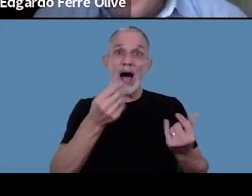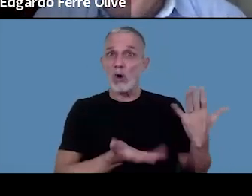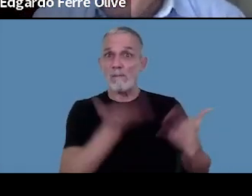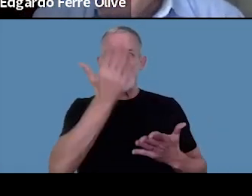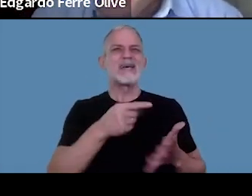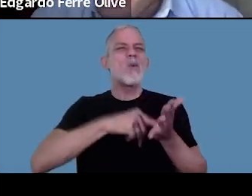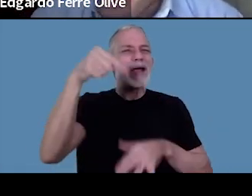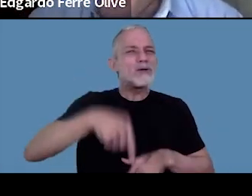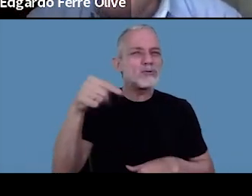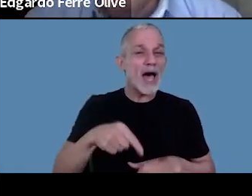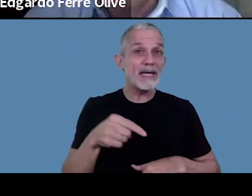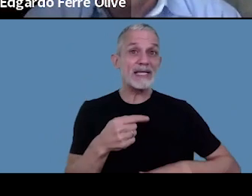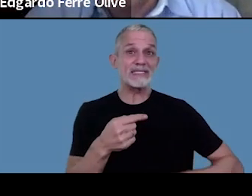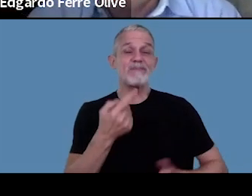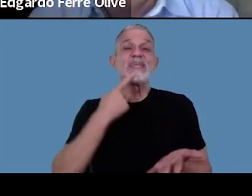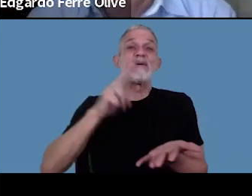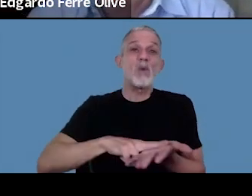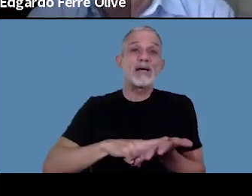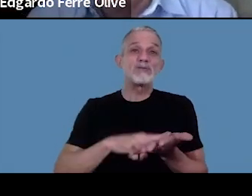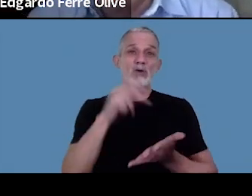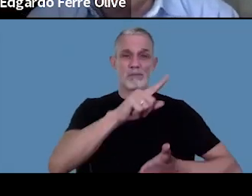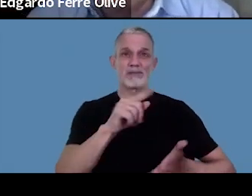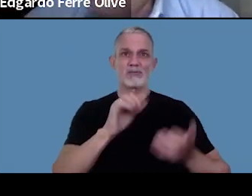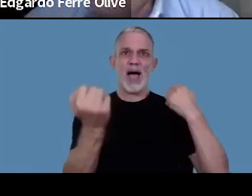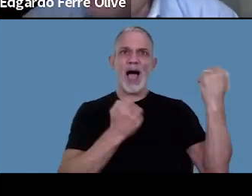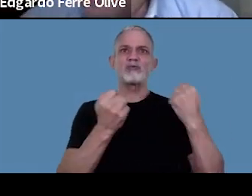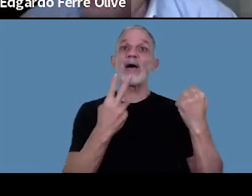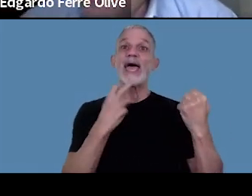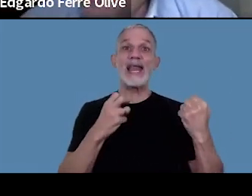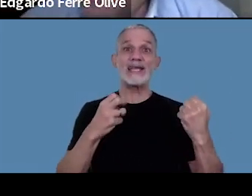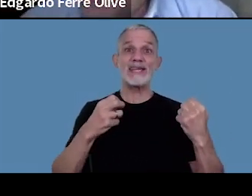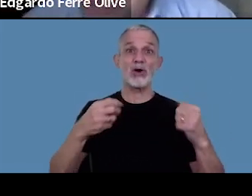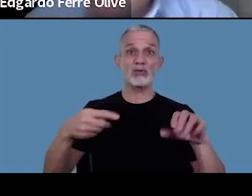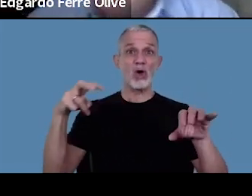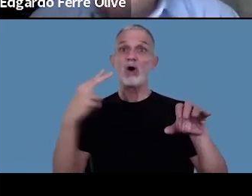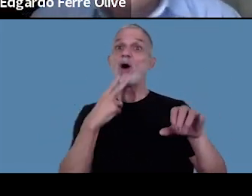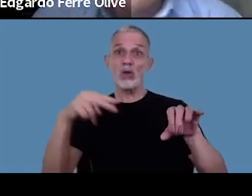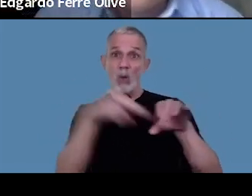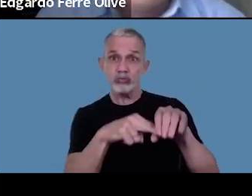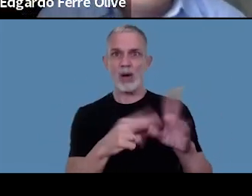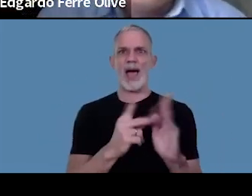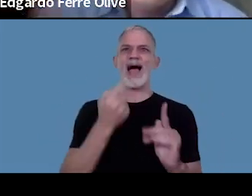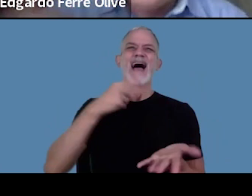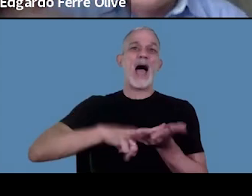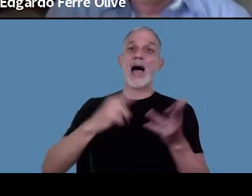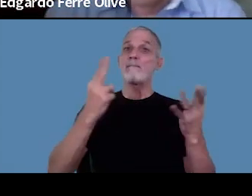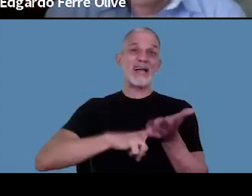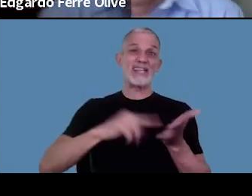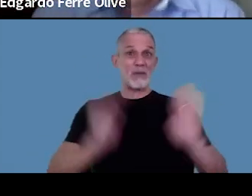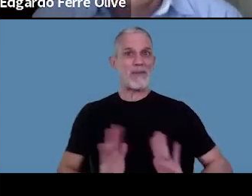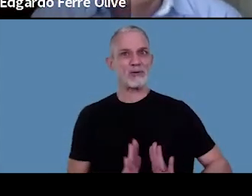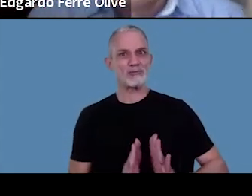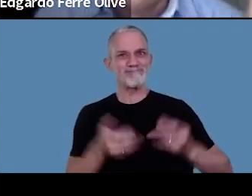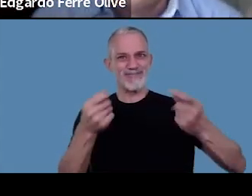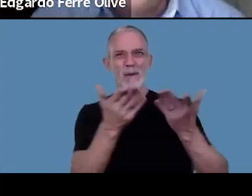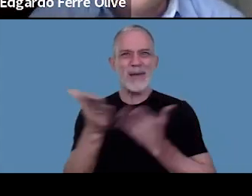Aires, por ejemplo, impuestos sobre vehículos eléctricos se encuentra exento de patentes. Bueno, empezar a analizar esas situaciones, dándole beneficio,